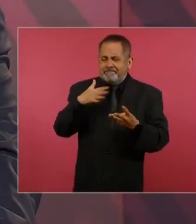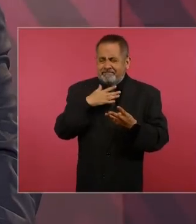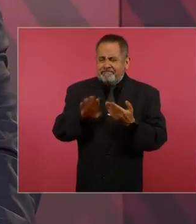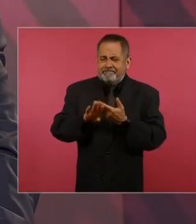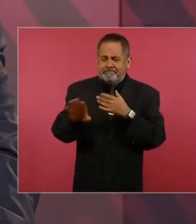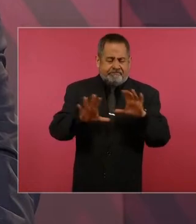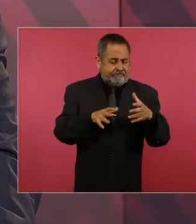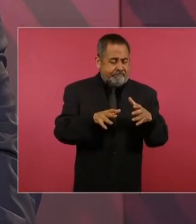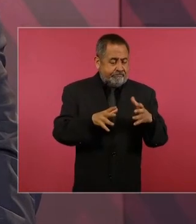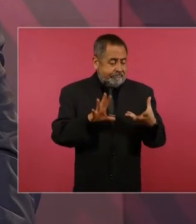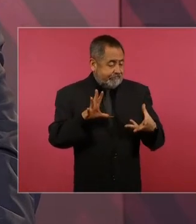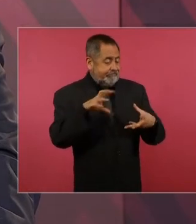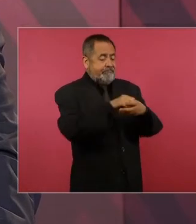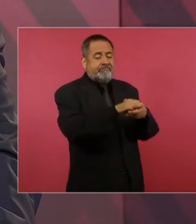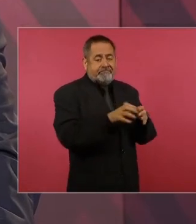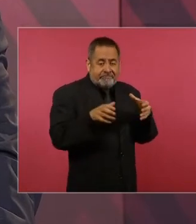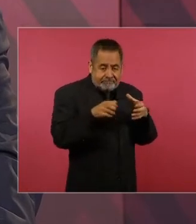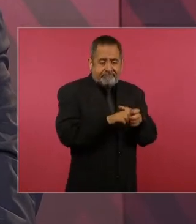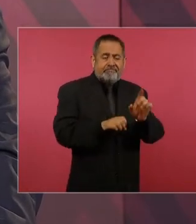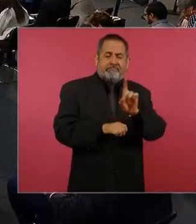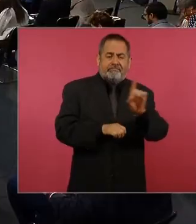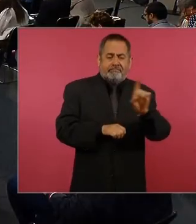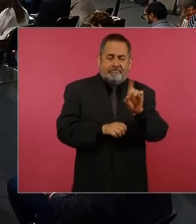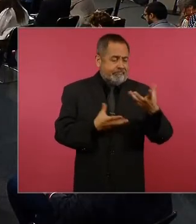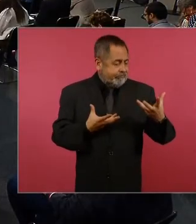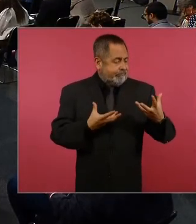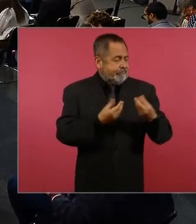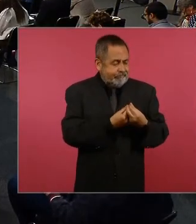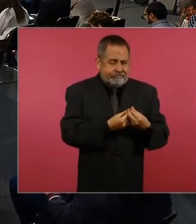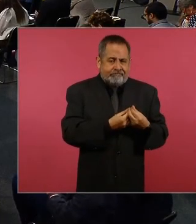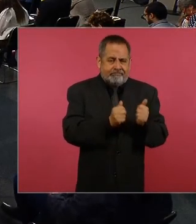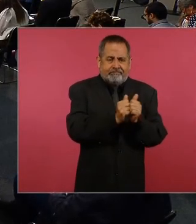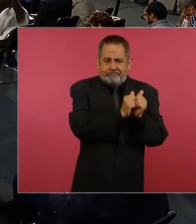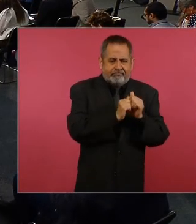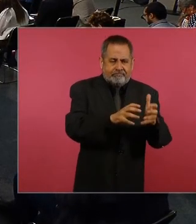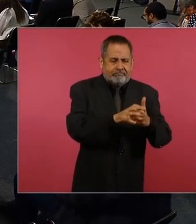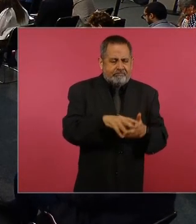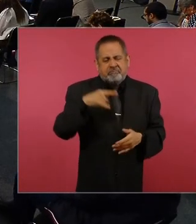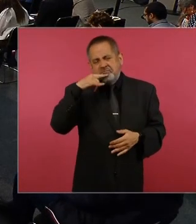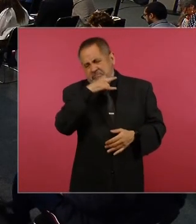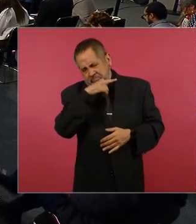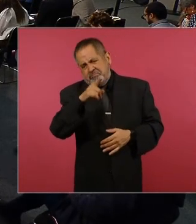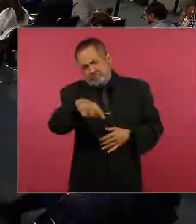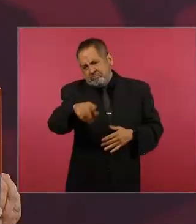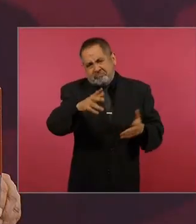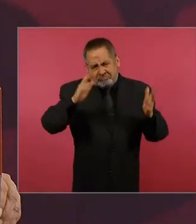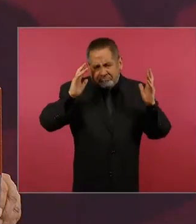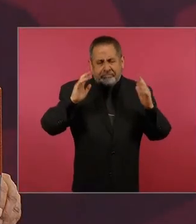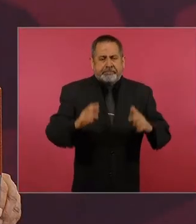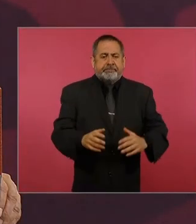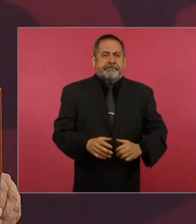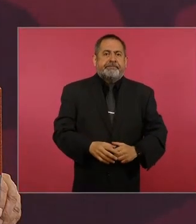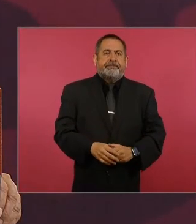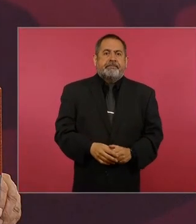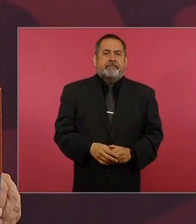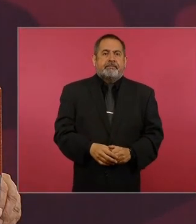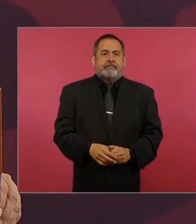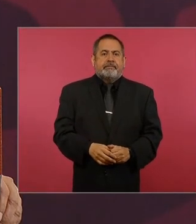esos son de derecha, conservadores, el hipócrita,